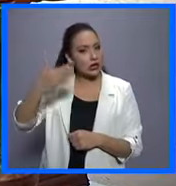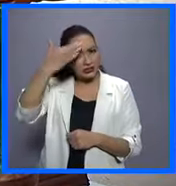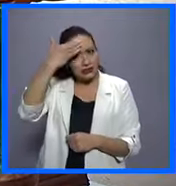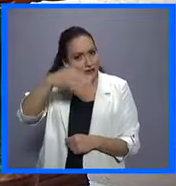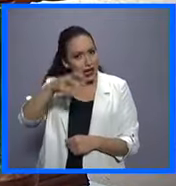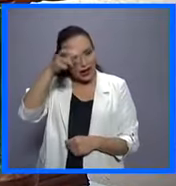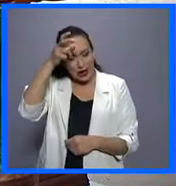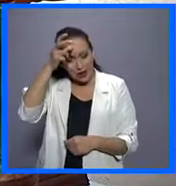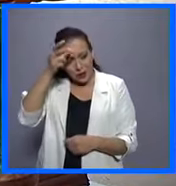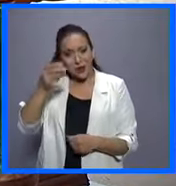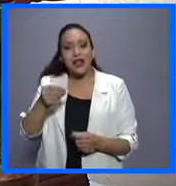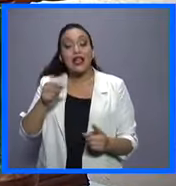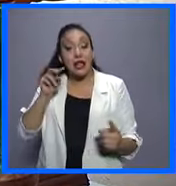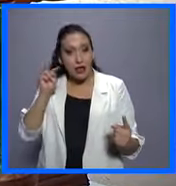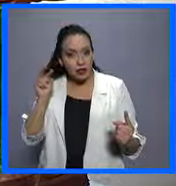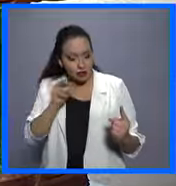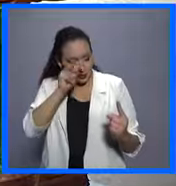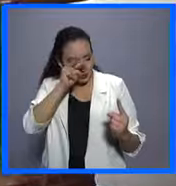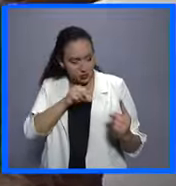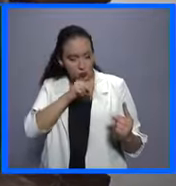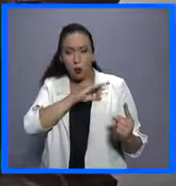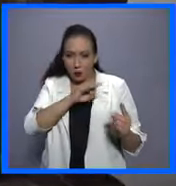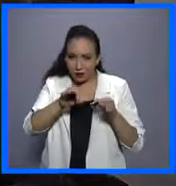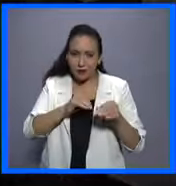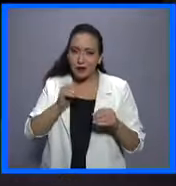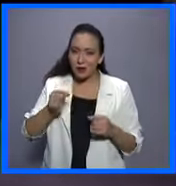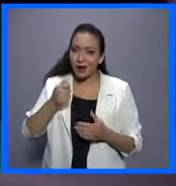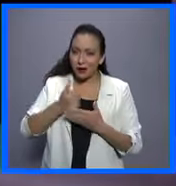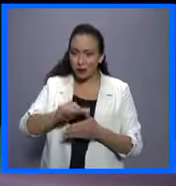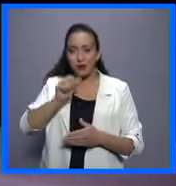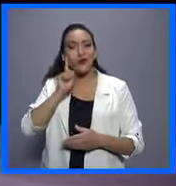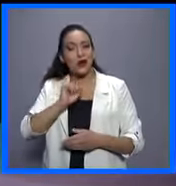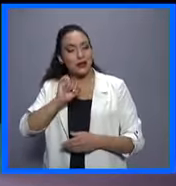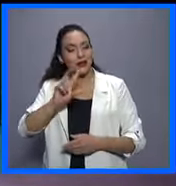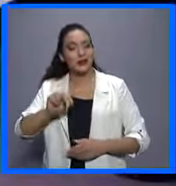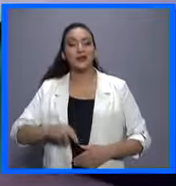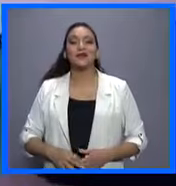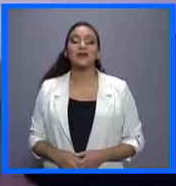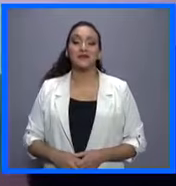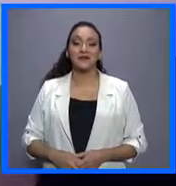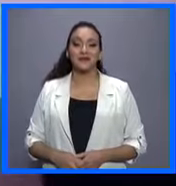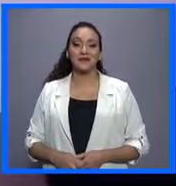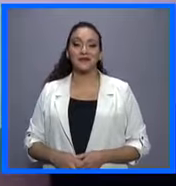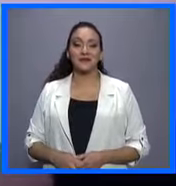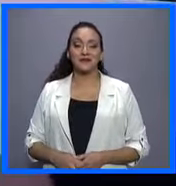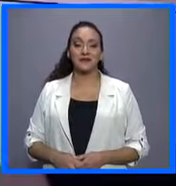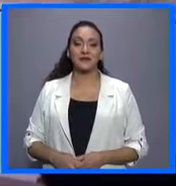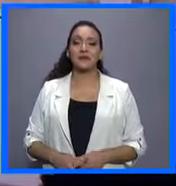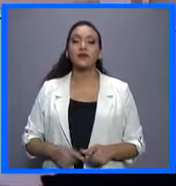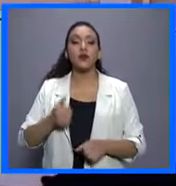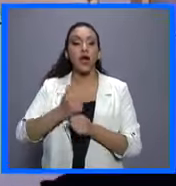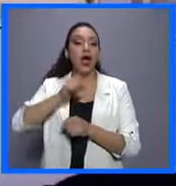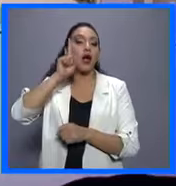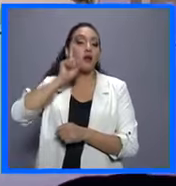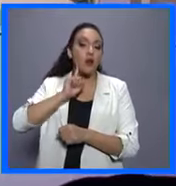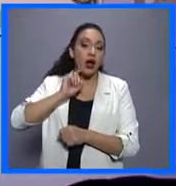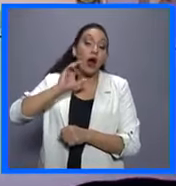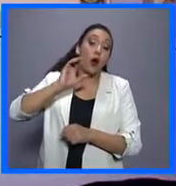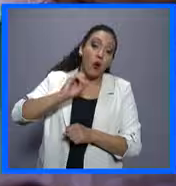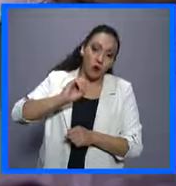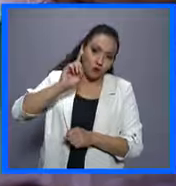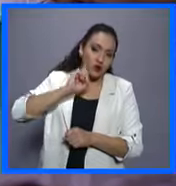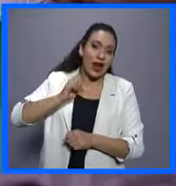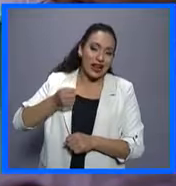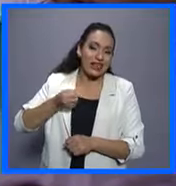saber si estás para el camino o no. ¿Cómo te sentiste después de la terapia? Una abuela o partera